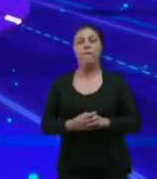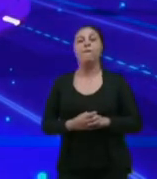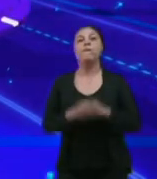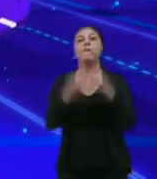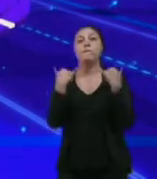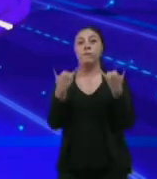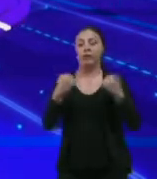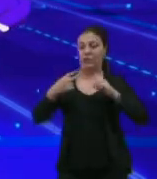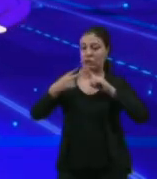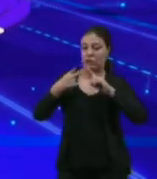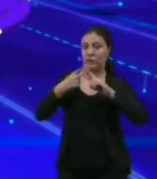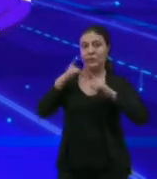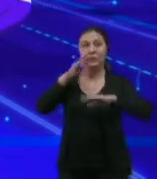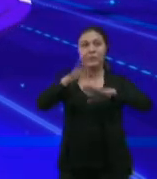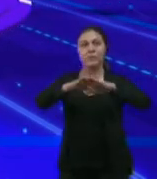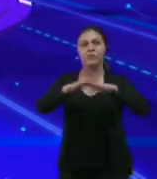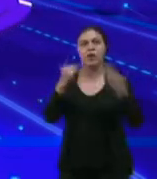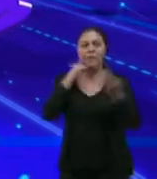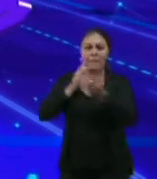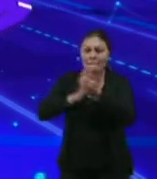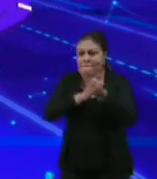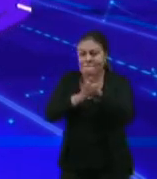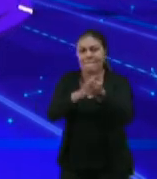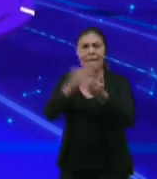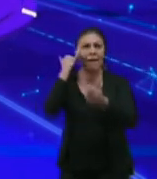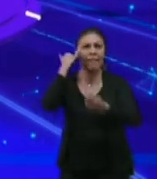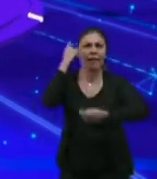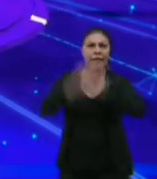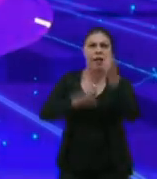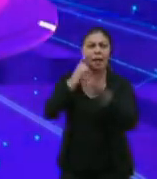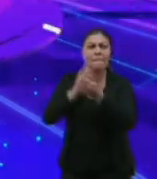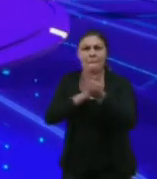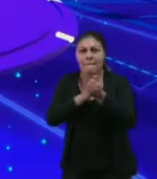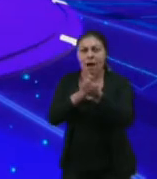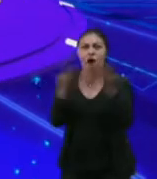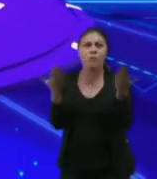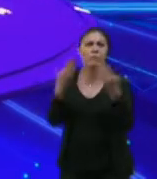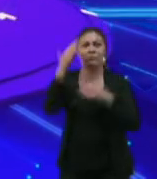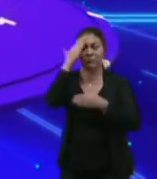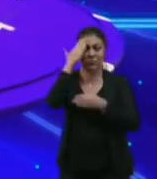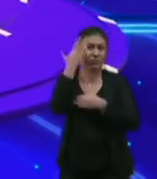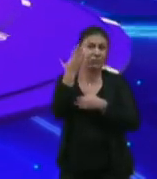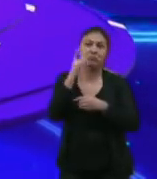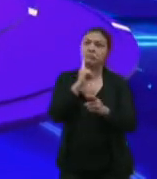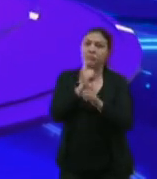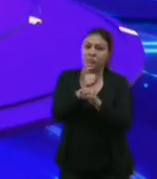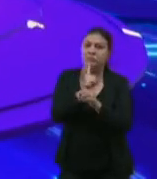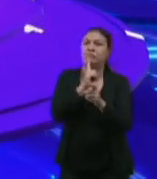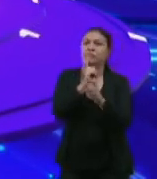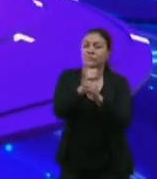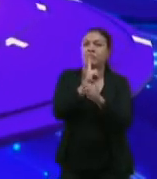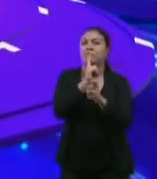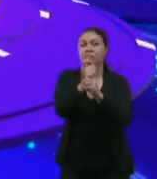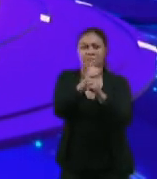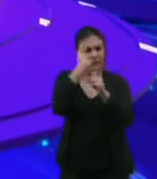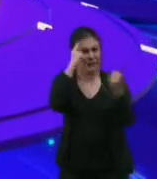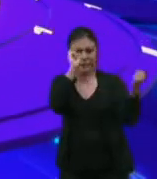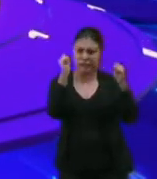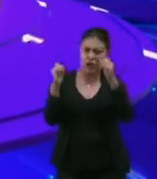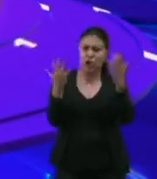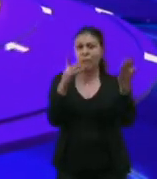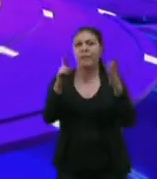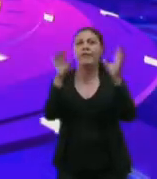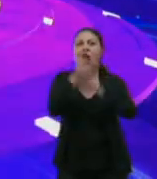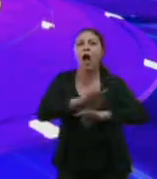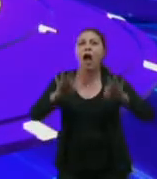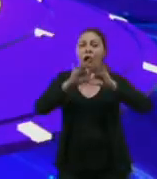es el camino de emprendimiento está lleno de puntos de fricción puntos de ansiedad hay que salir a conocer el